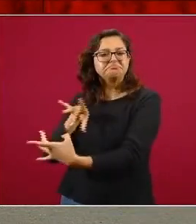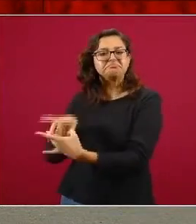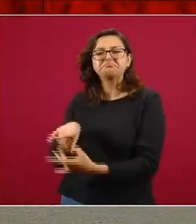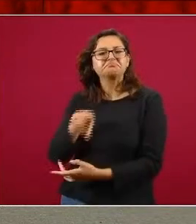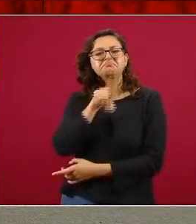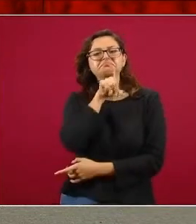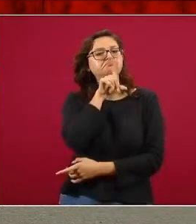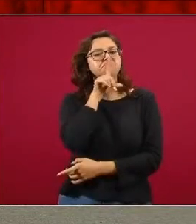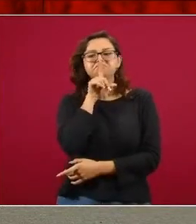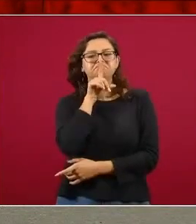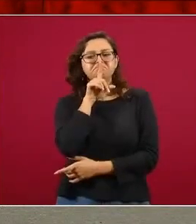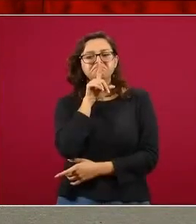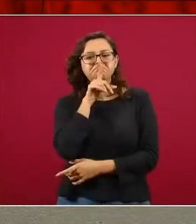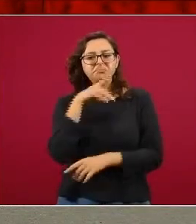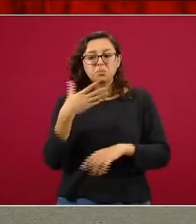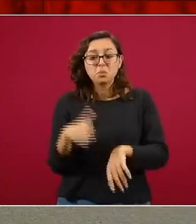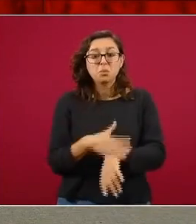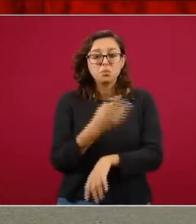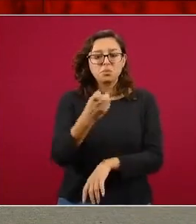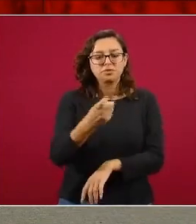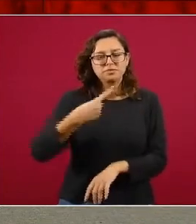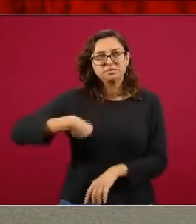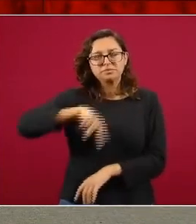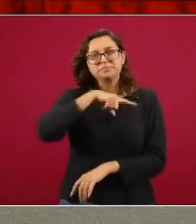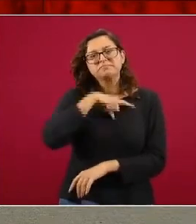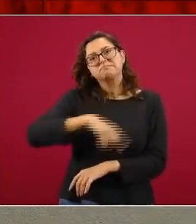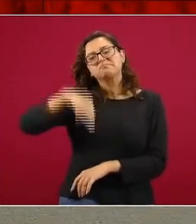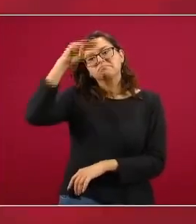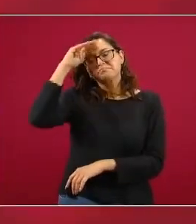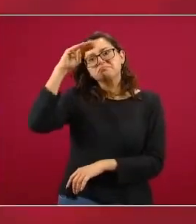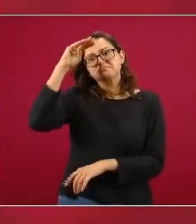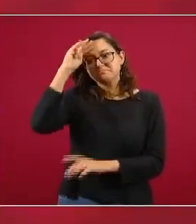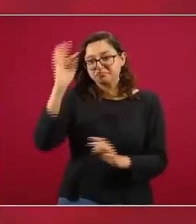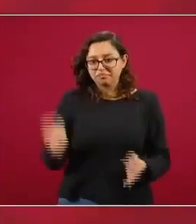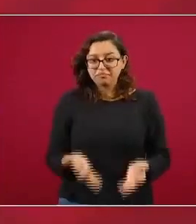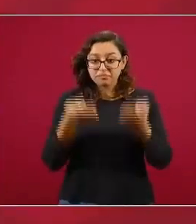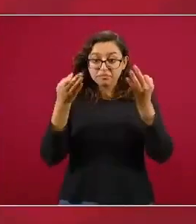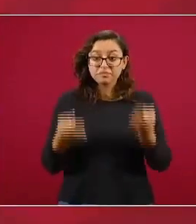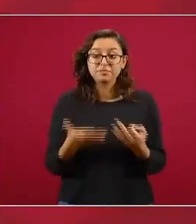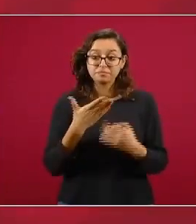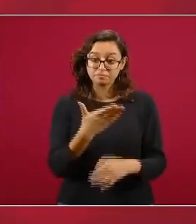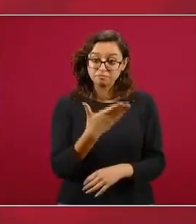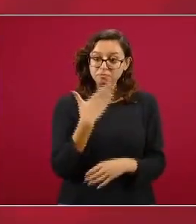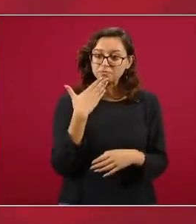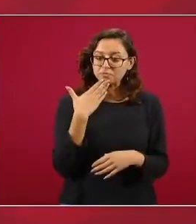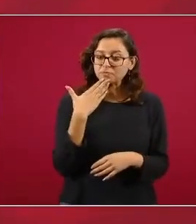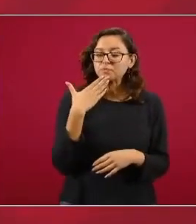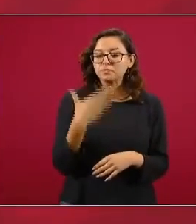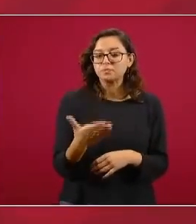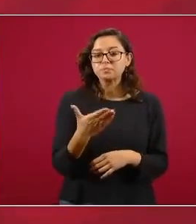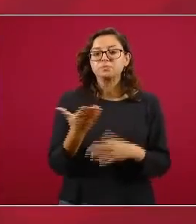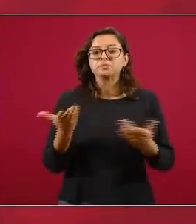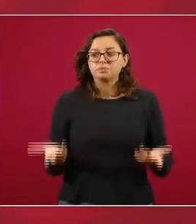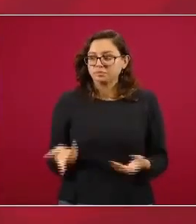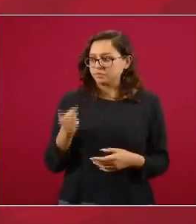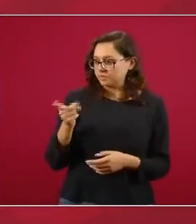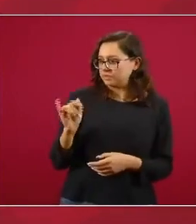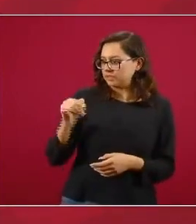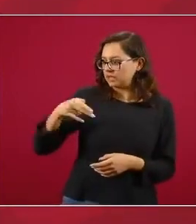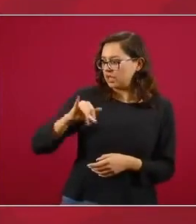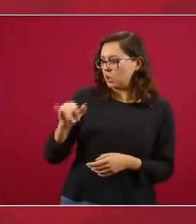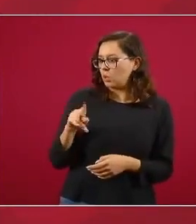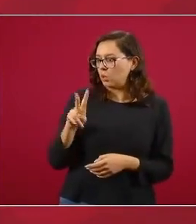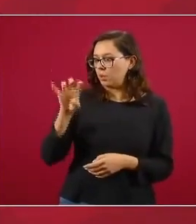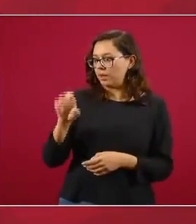eso consideramos que es muy útil, muy adecuado que exista instituciones como el Instituto Mexicano de la Juventud